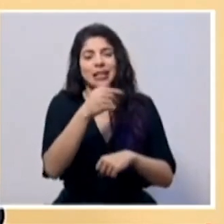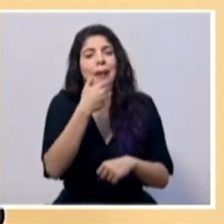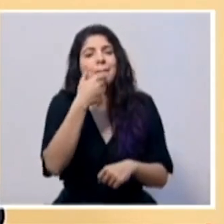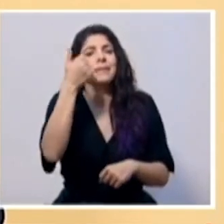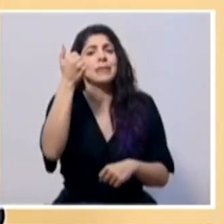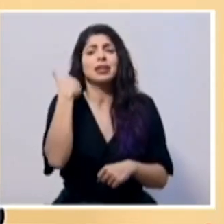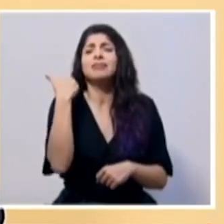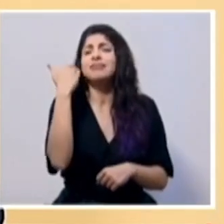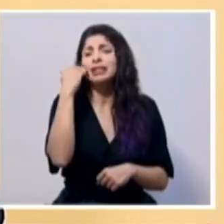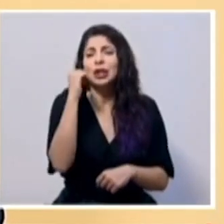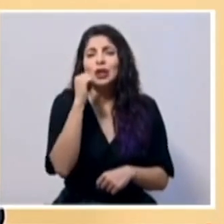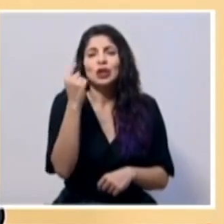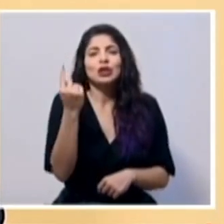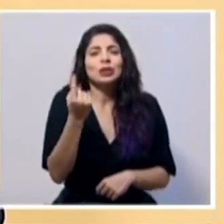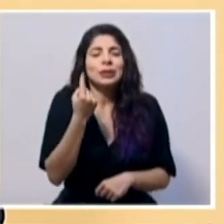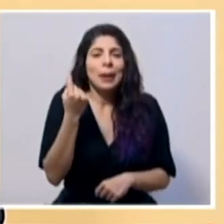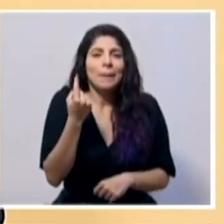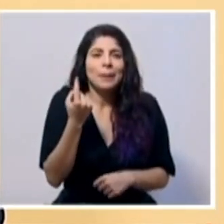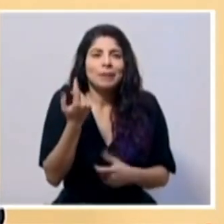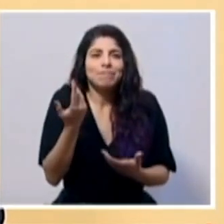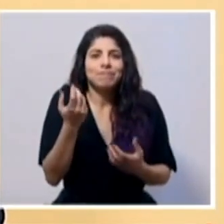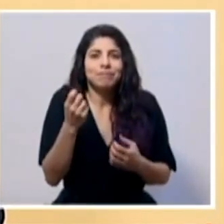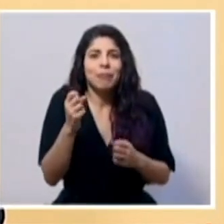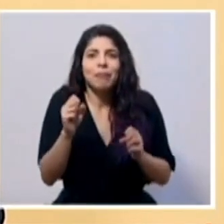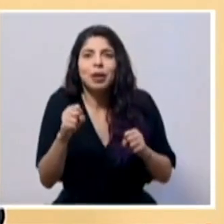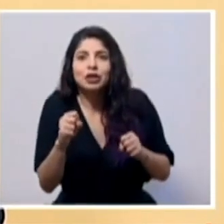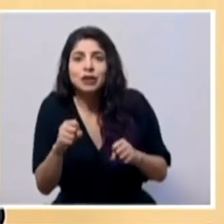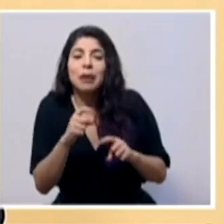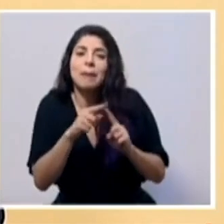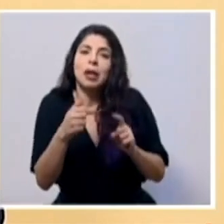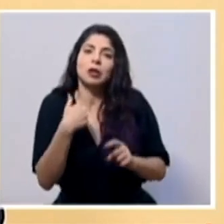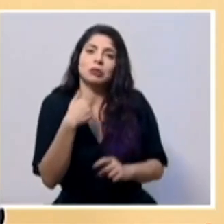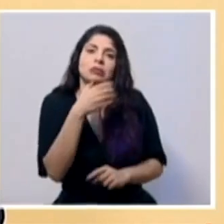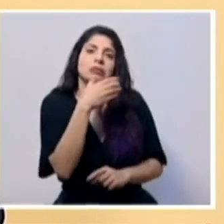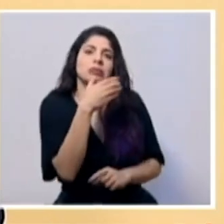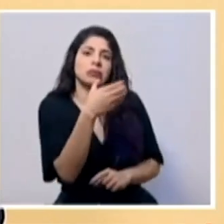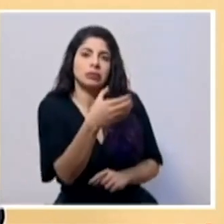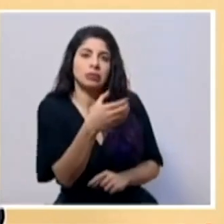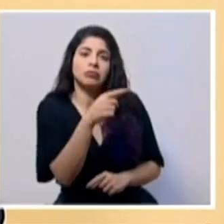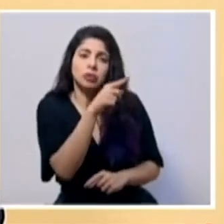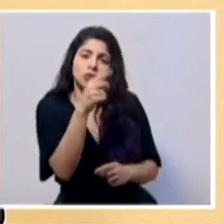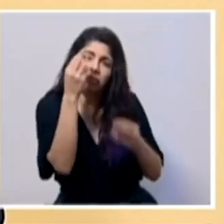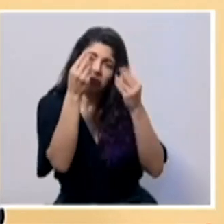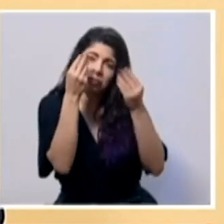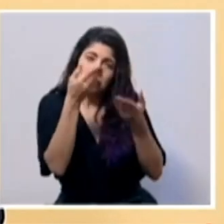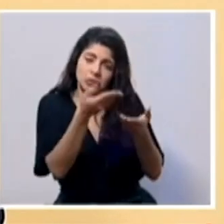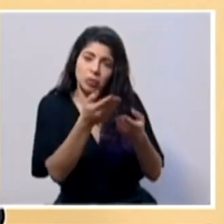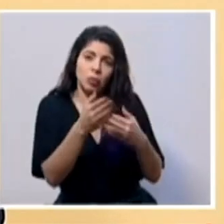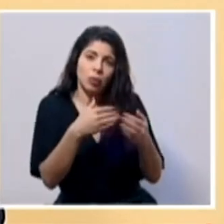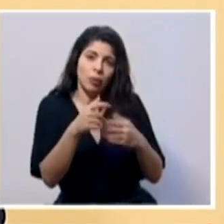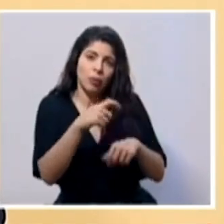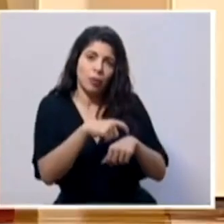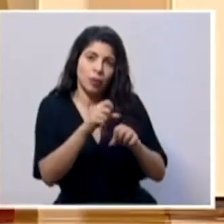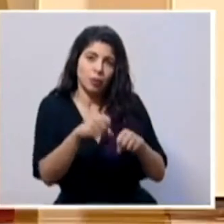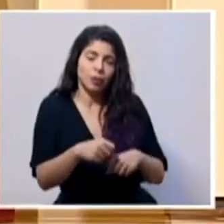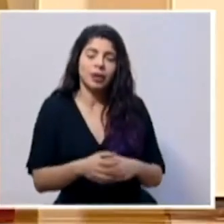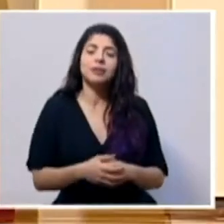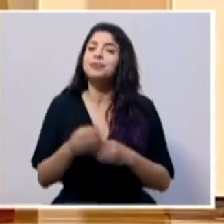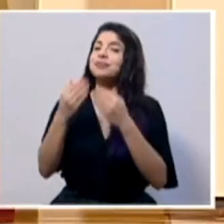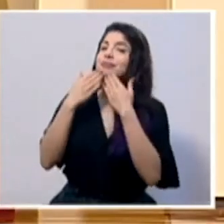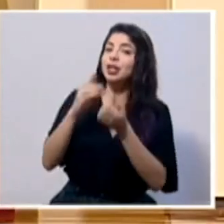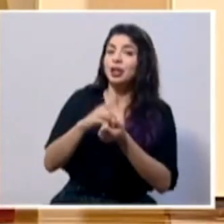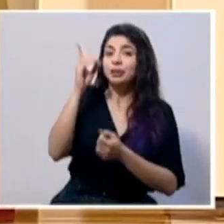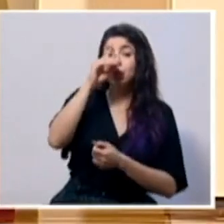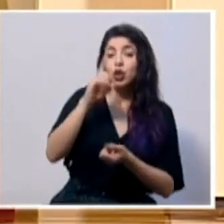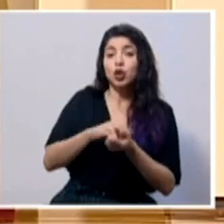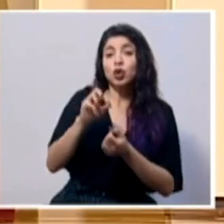ideal. Sabemos que no siempre es del todo pues factible, sigue siendo una recomendación que sea valorada en todo momento. Muchas gracias, doctor Salas.